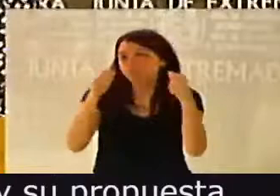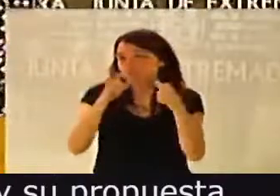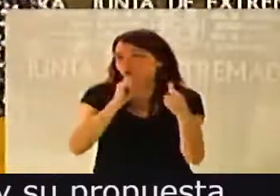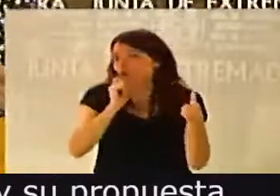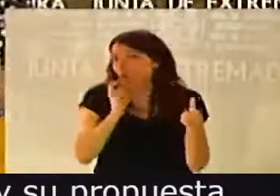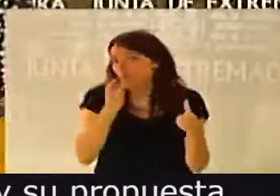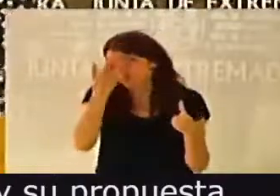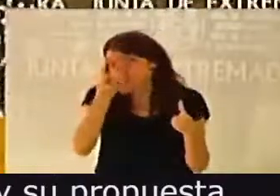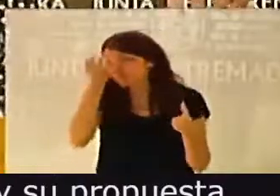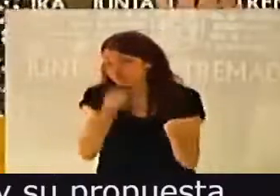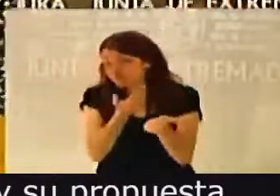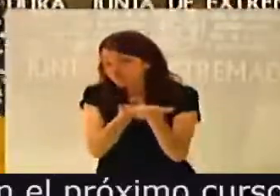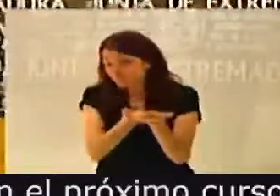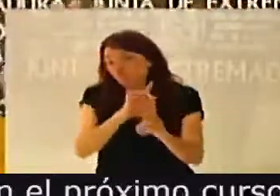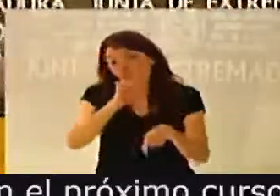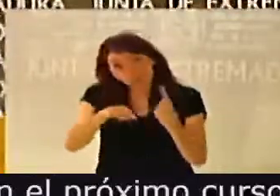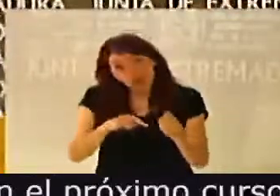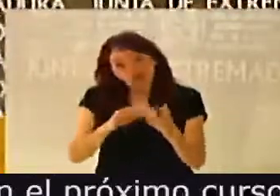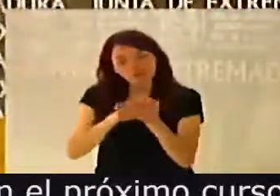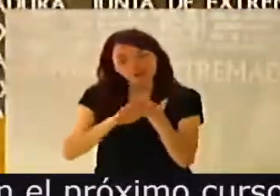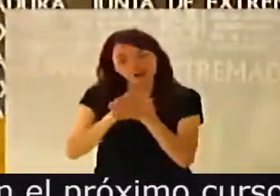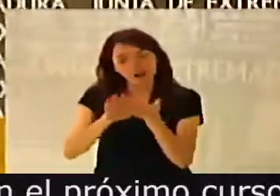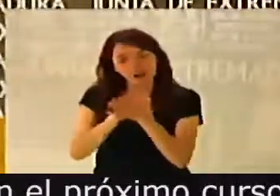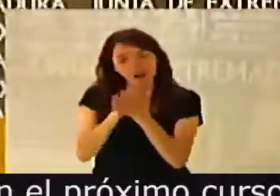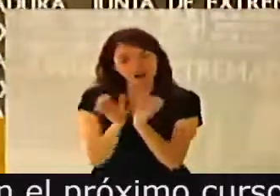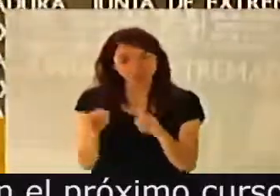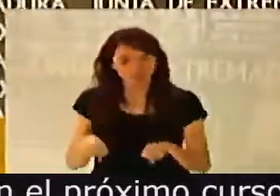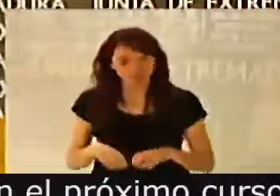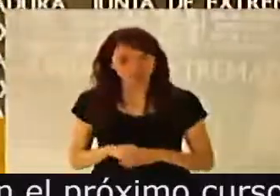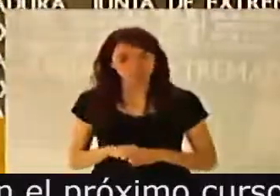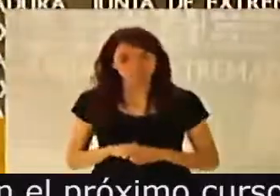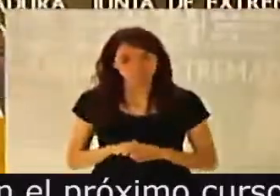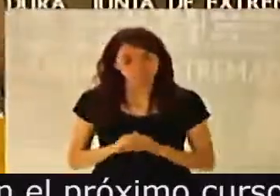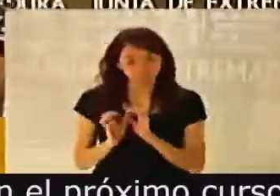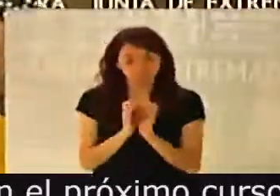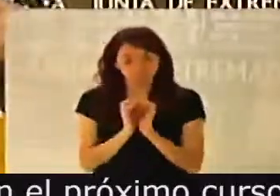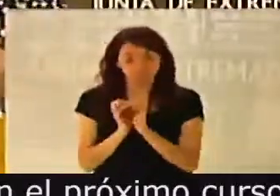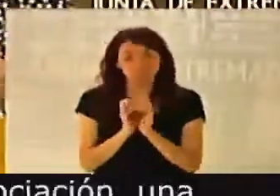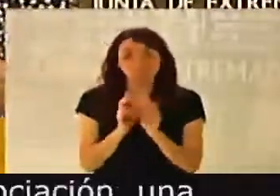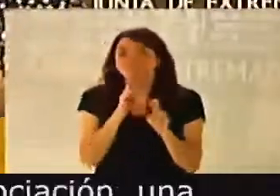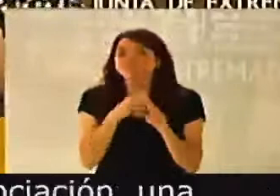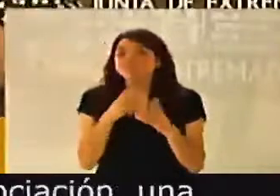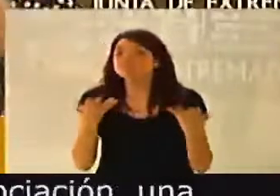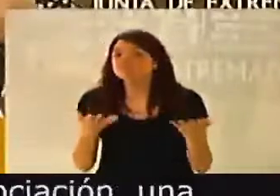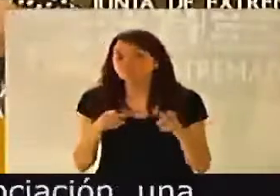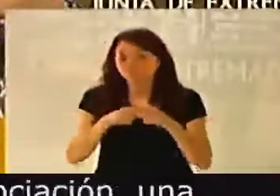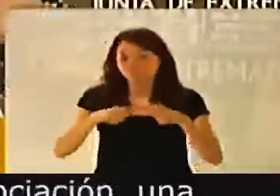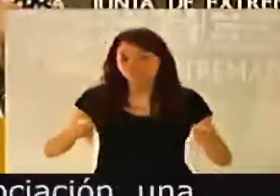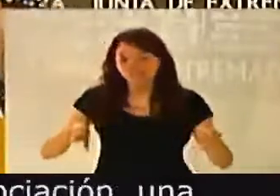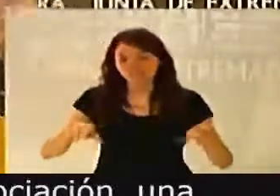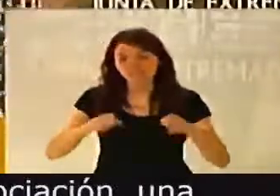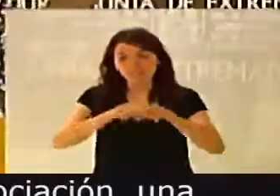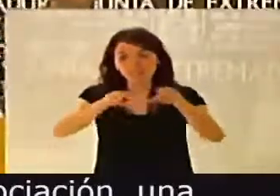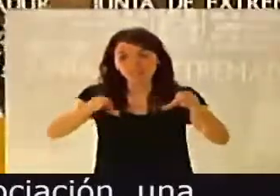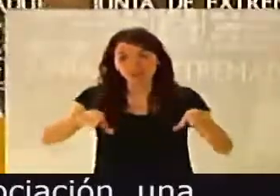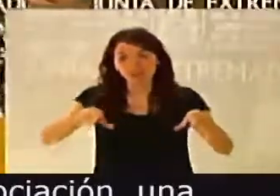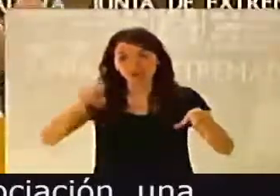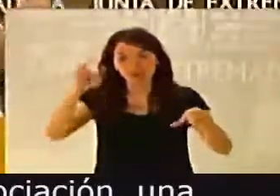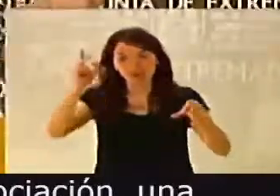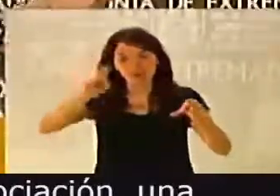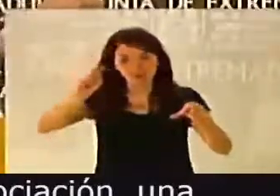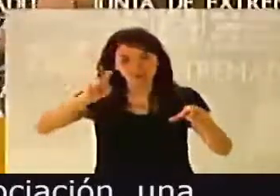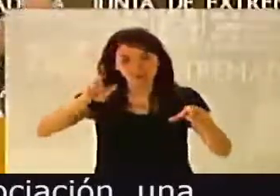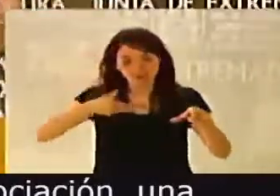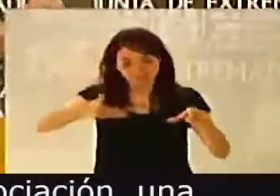inicial se lleva luego a una negociación que se llama Mesa Sectorial de Educación y que está convocada para el próximo viernes. Y